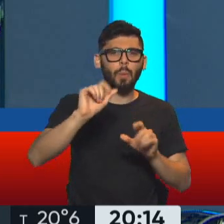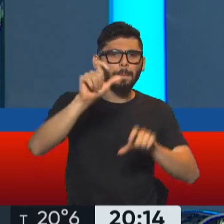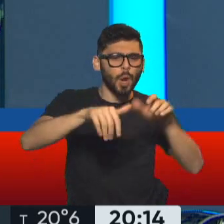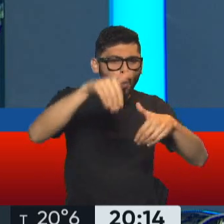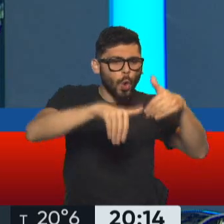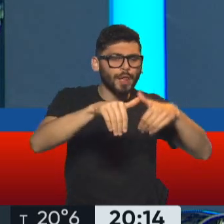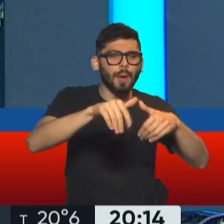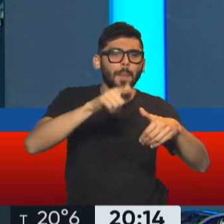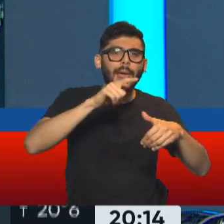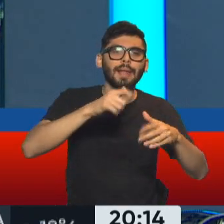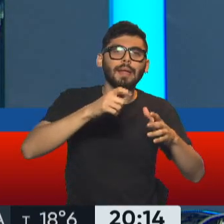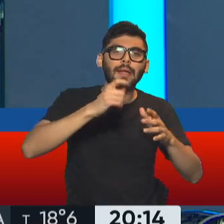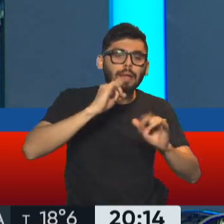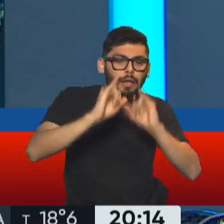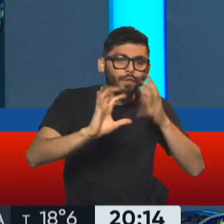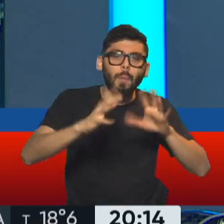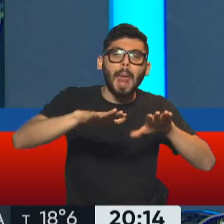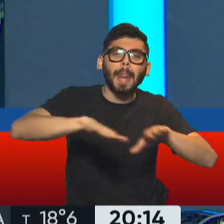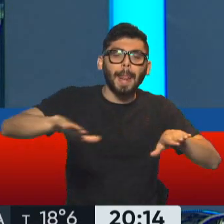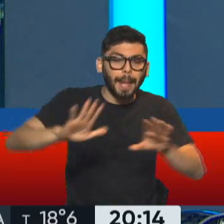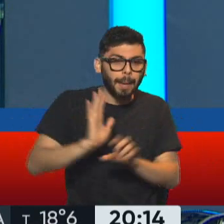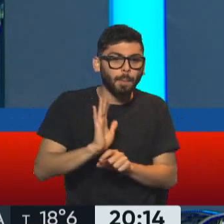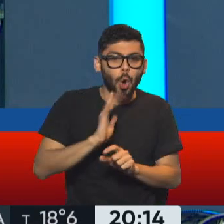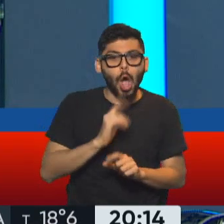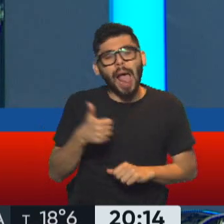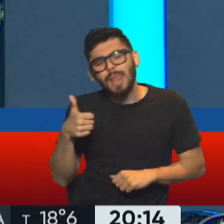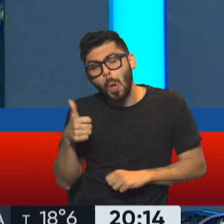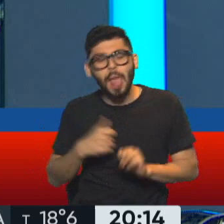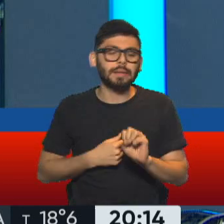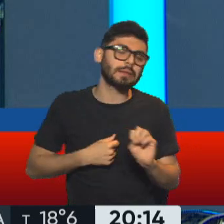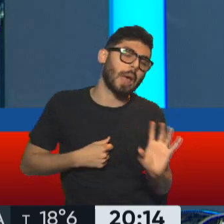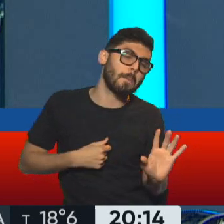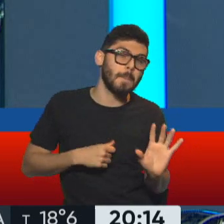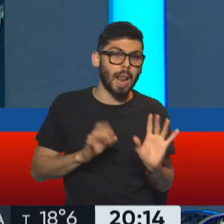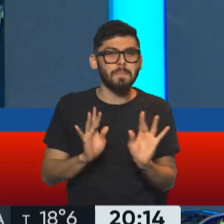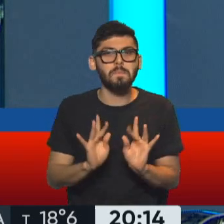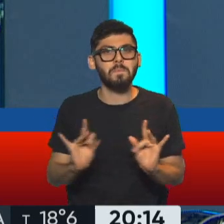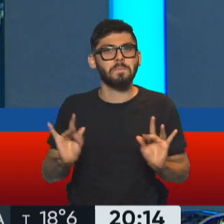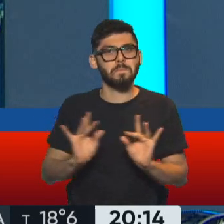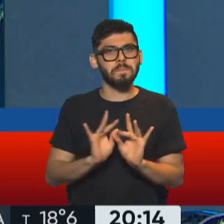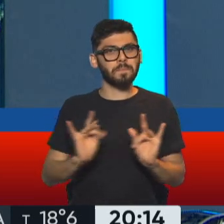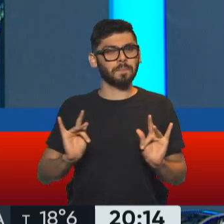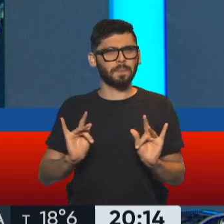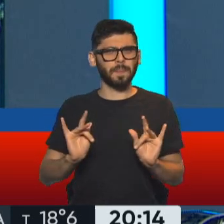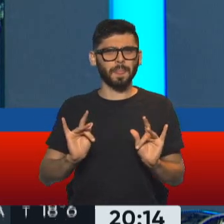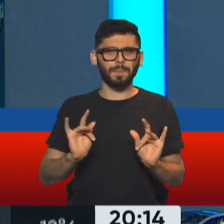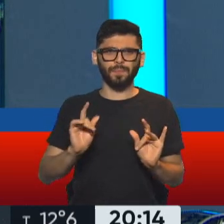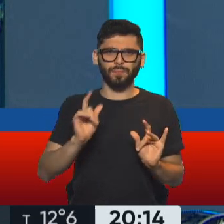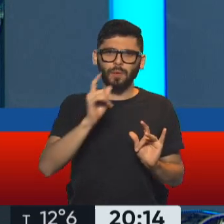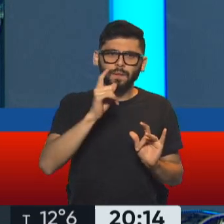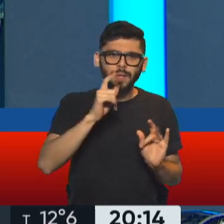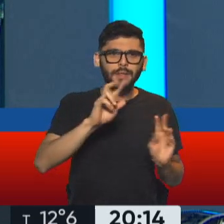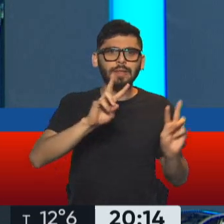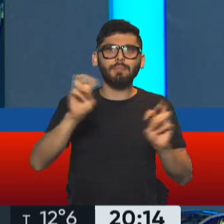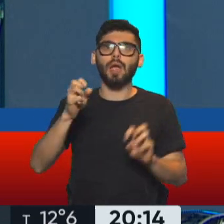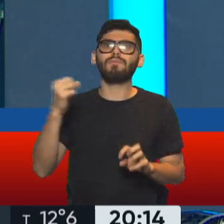sencillos, fáciles, ¿no? Como cotidianos. Bueno, estuvo bien, estuvo mal, hizo una cena, ¿no es cierto? Y no llevarlo a hablar y a polemizar sobre temas más importantes